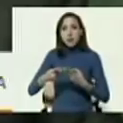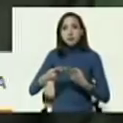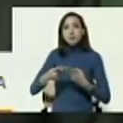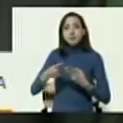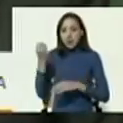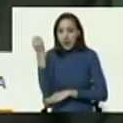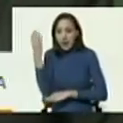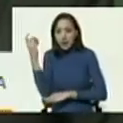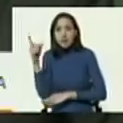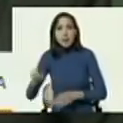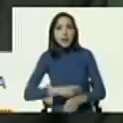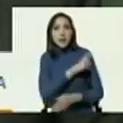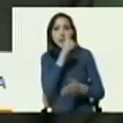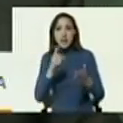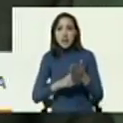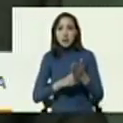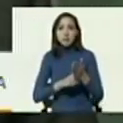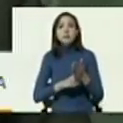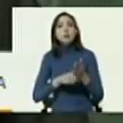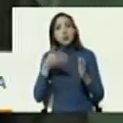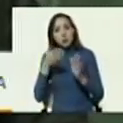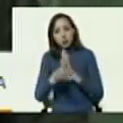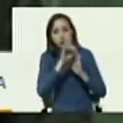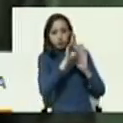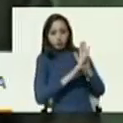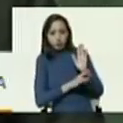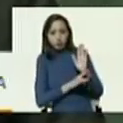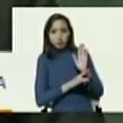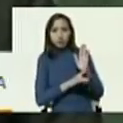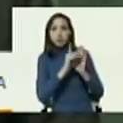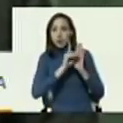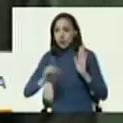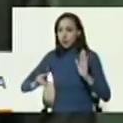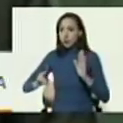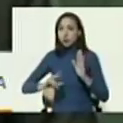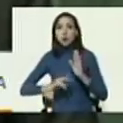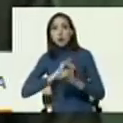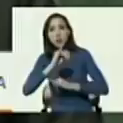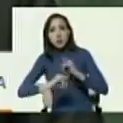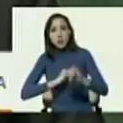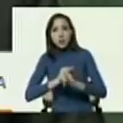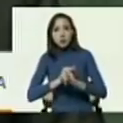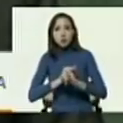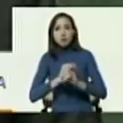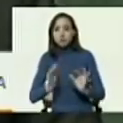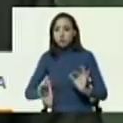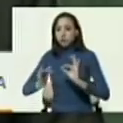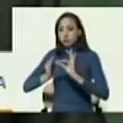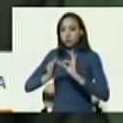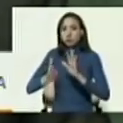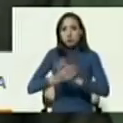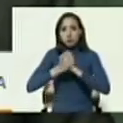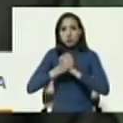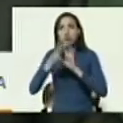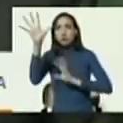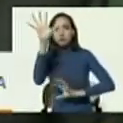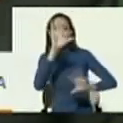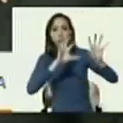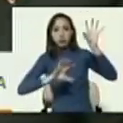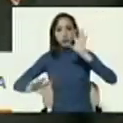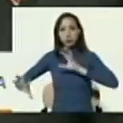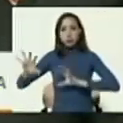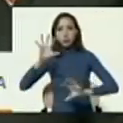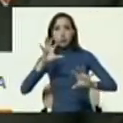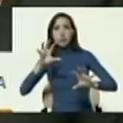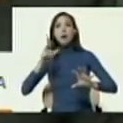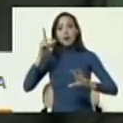en línea con la Declaración sobre los Principios de Derecho Internacional referentes a las relaciones de amistad y cooperación entre los Estados, de conformidad